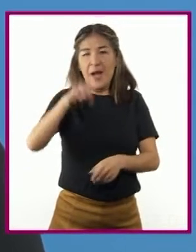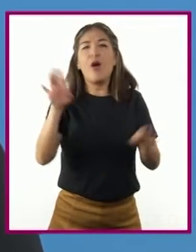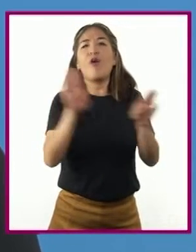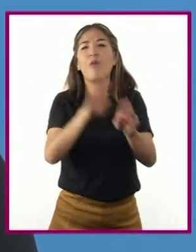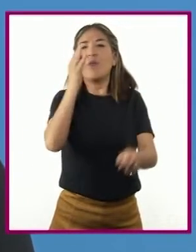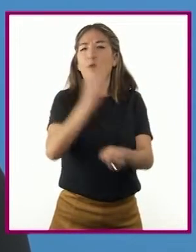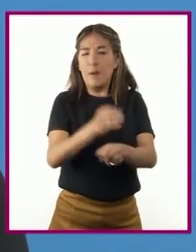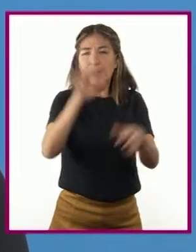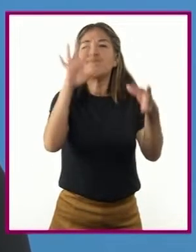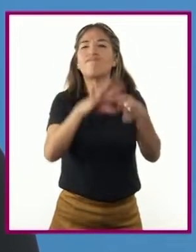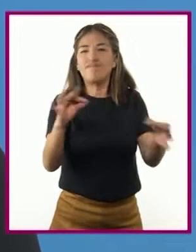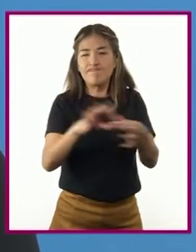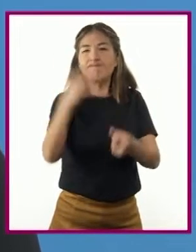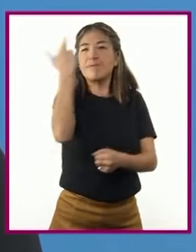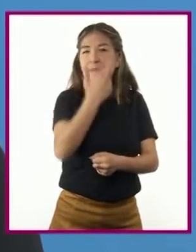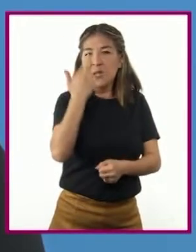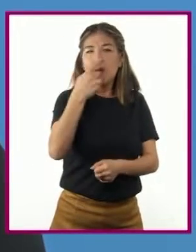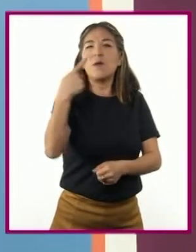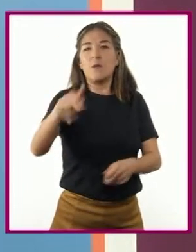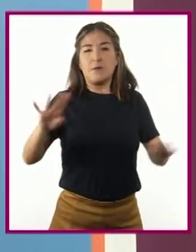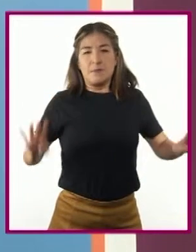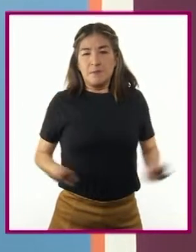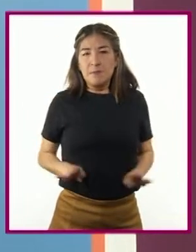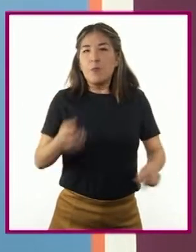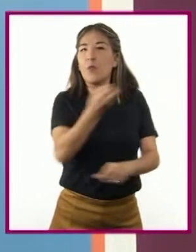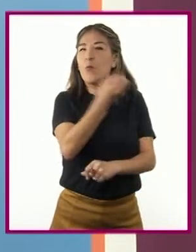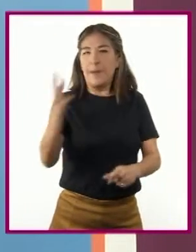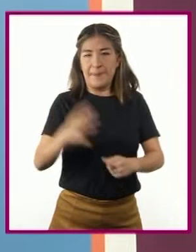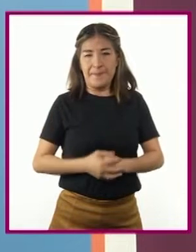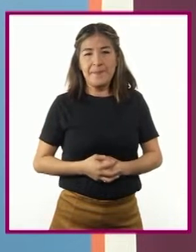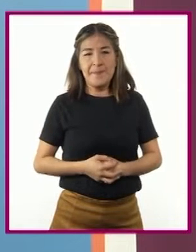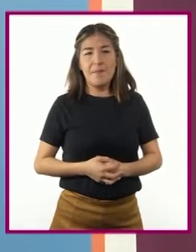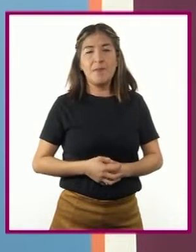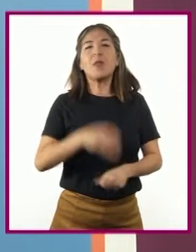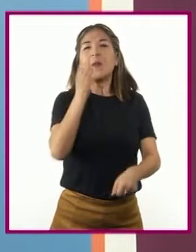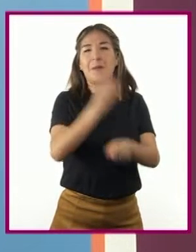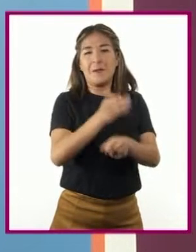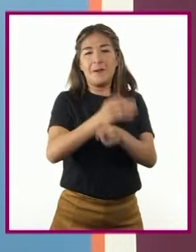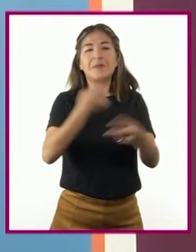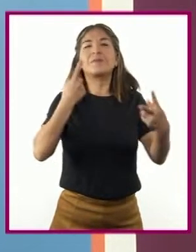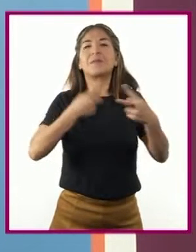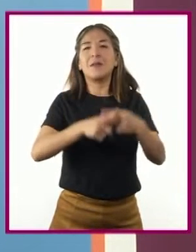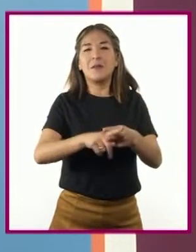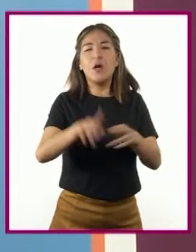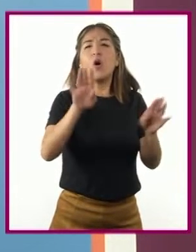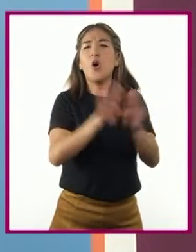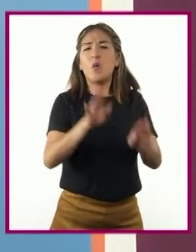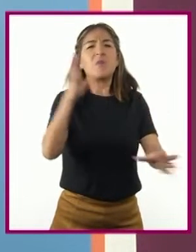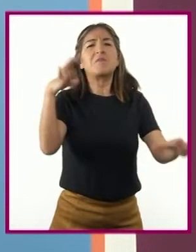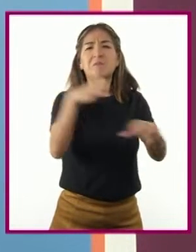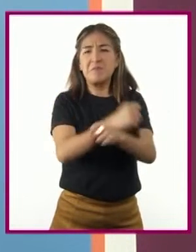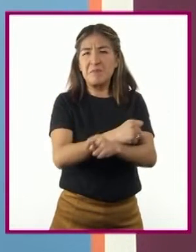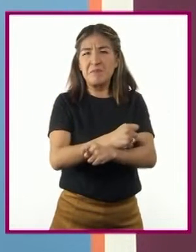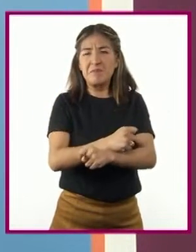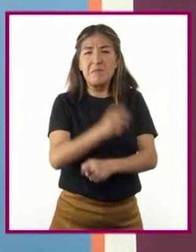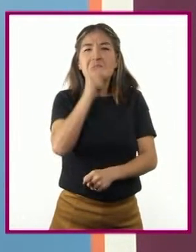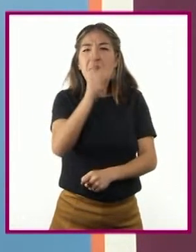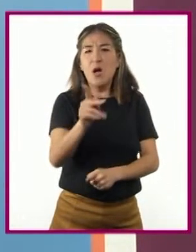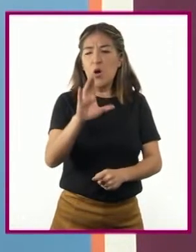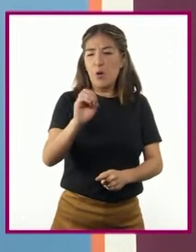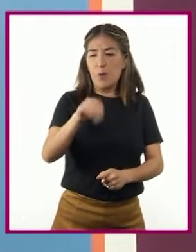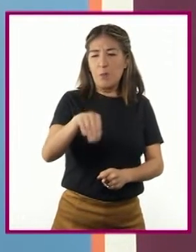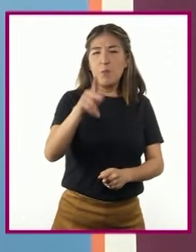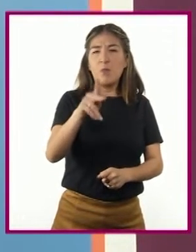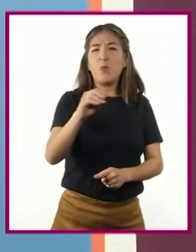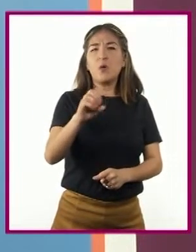la composición de la población. ¿Qué les parece si comenzamos definiendo qué es la composición de